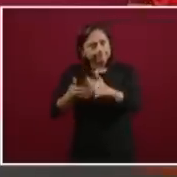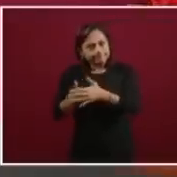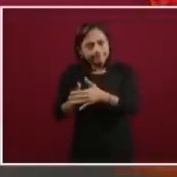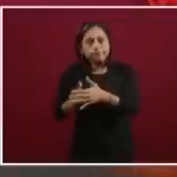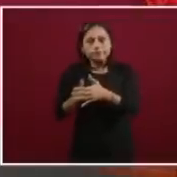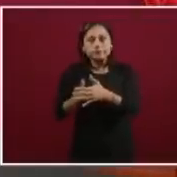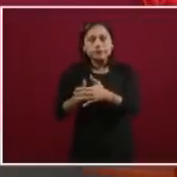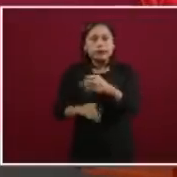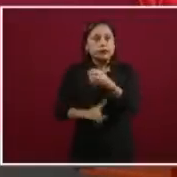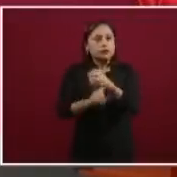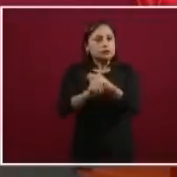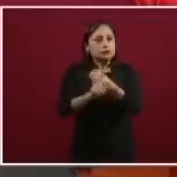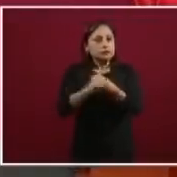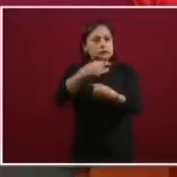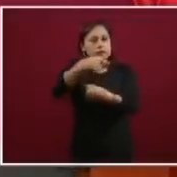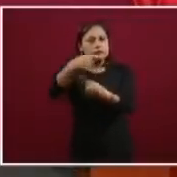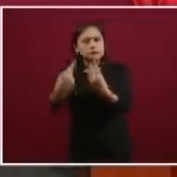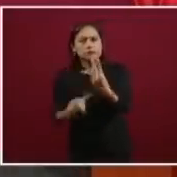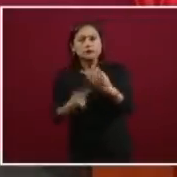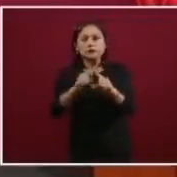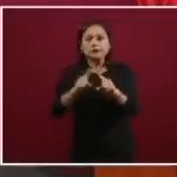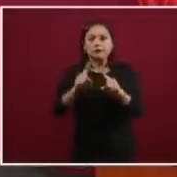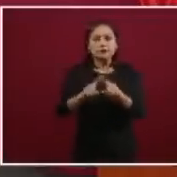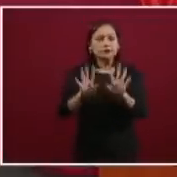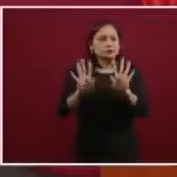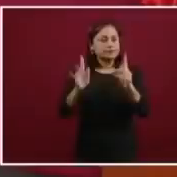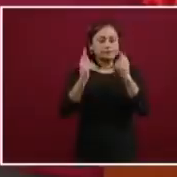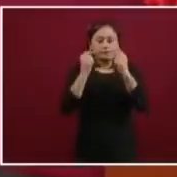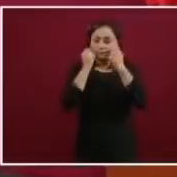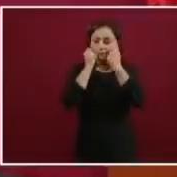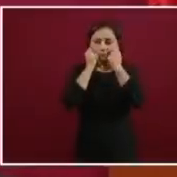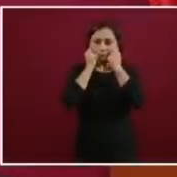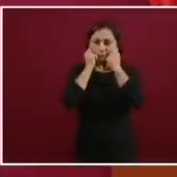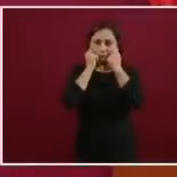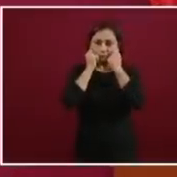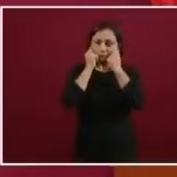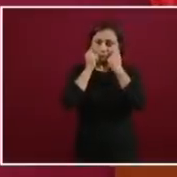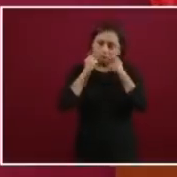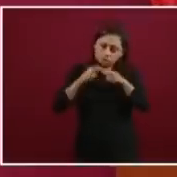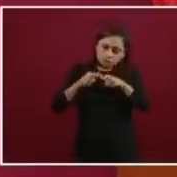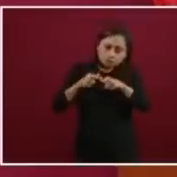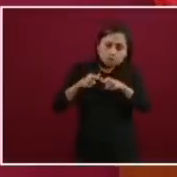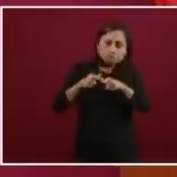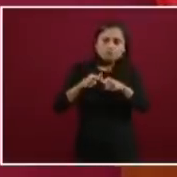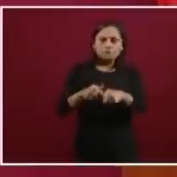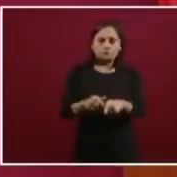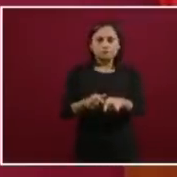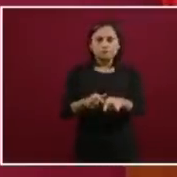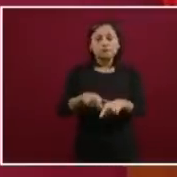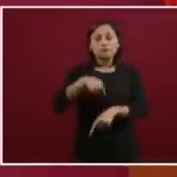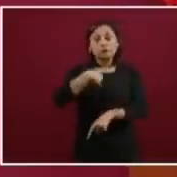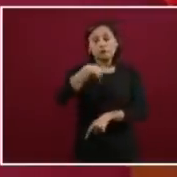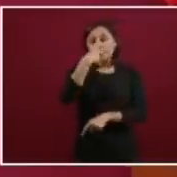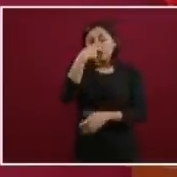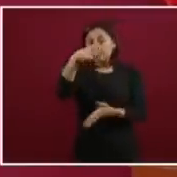seguimos avanzando y reafirmó qué